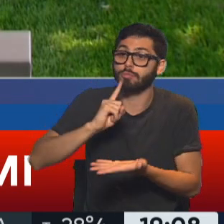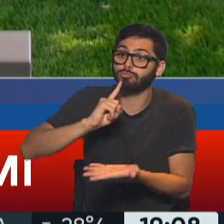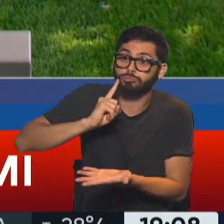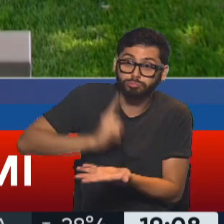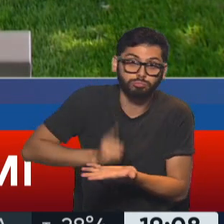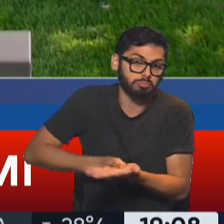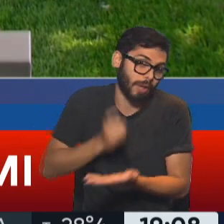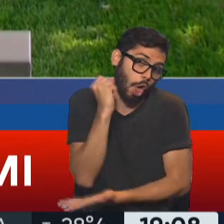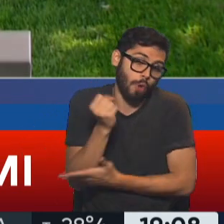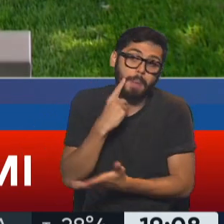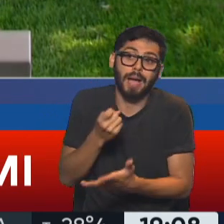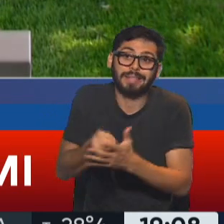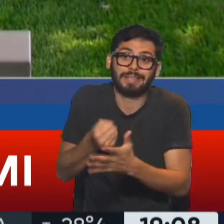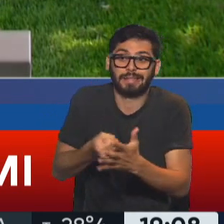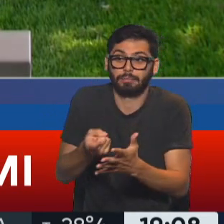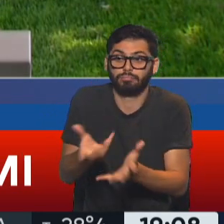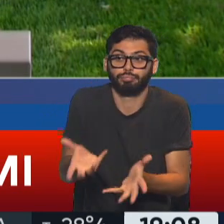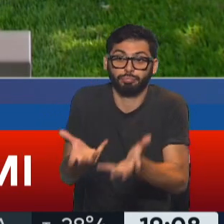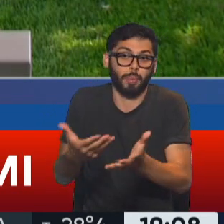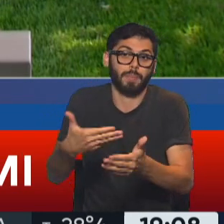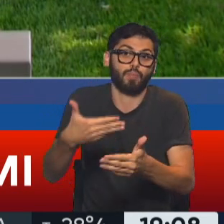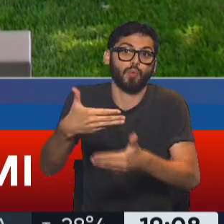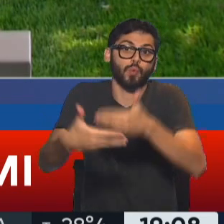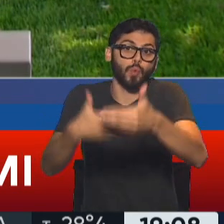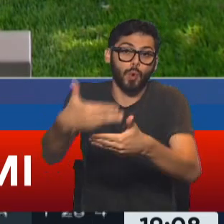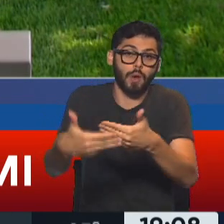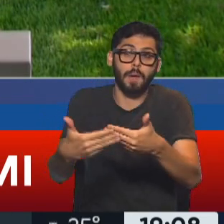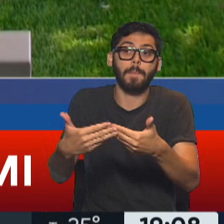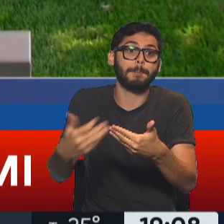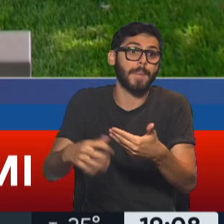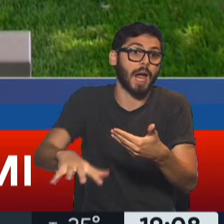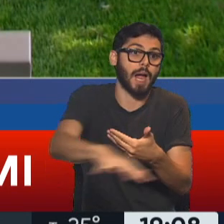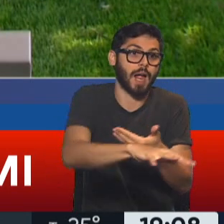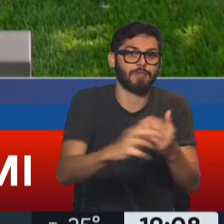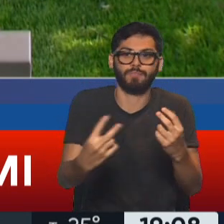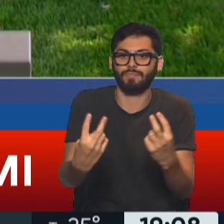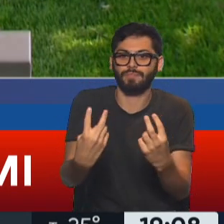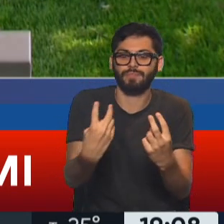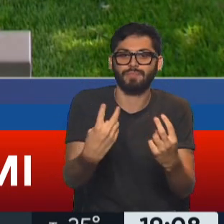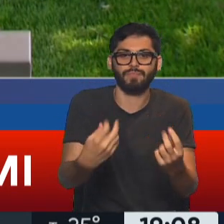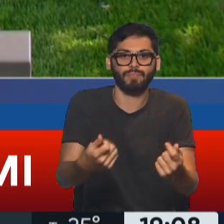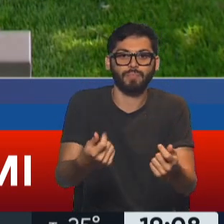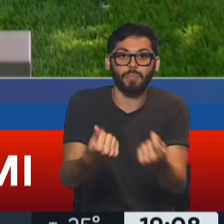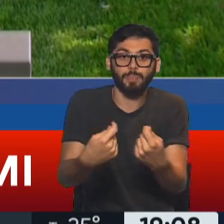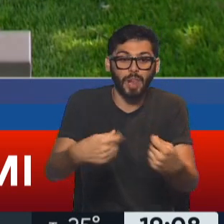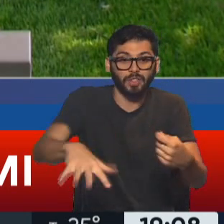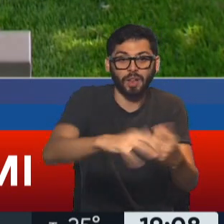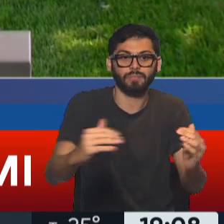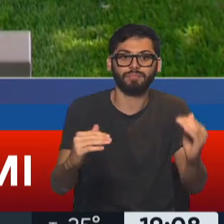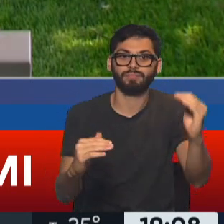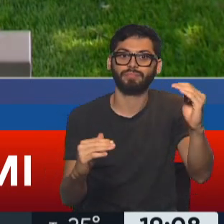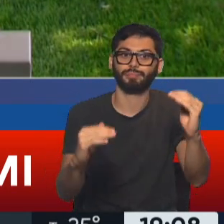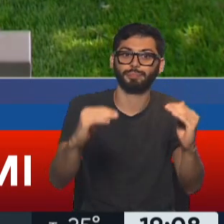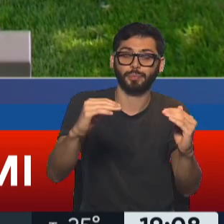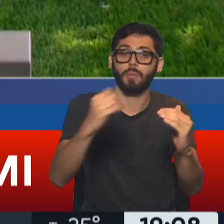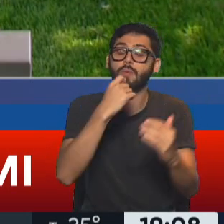impulsar el crecimiento económico, una mejor redistribución y además atender las cuestiones sociales, como puede ser el